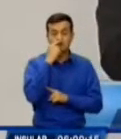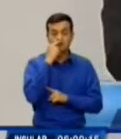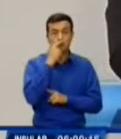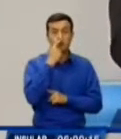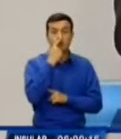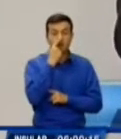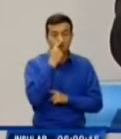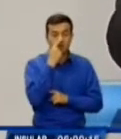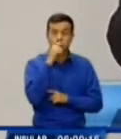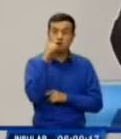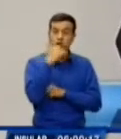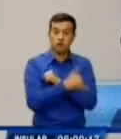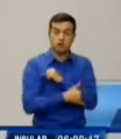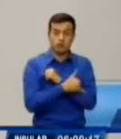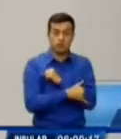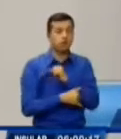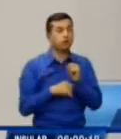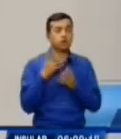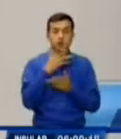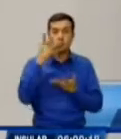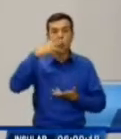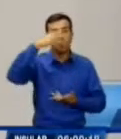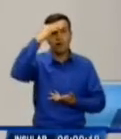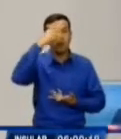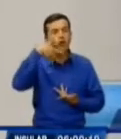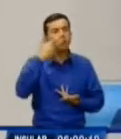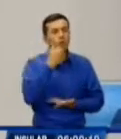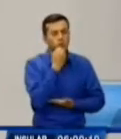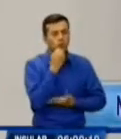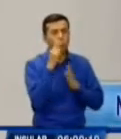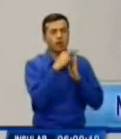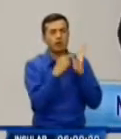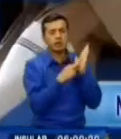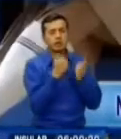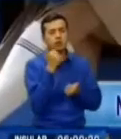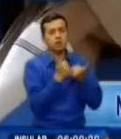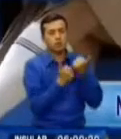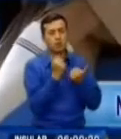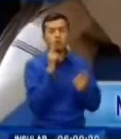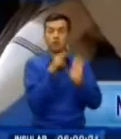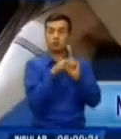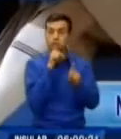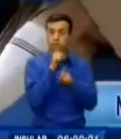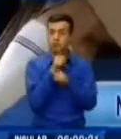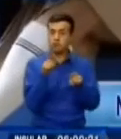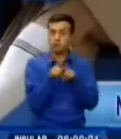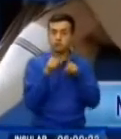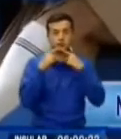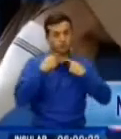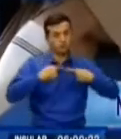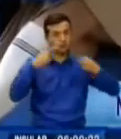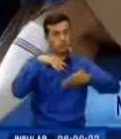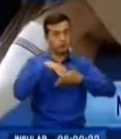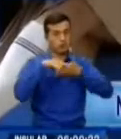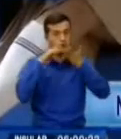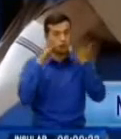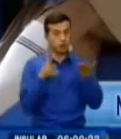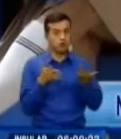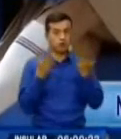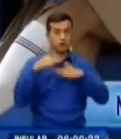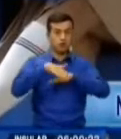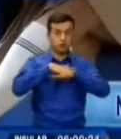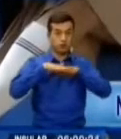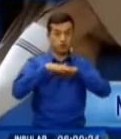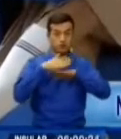el exterior puedan conocer de primera mano ¿cuáles son los requisitos? Se explicó además que los estudiantes que cursan niveles superiores y que